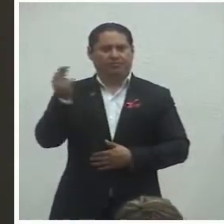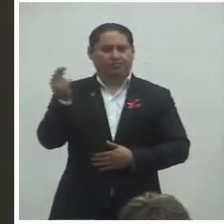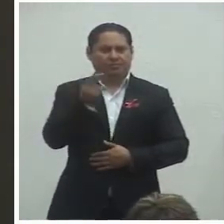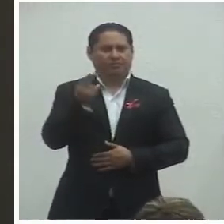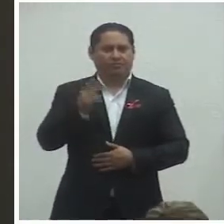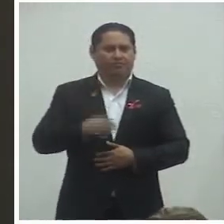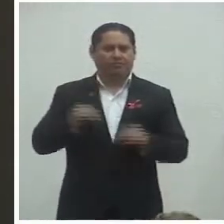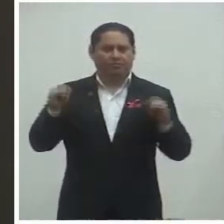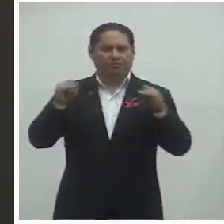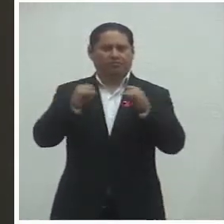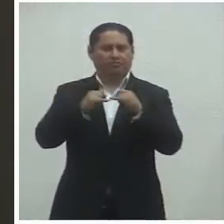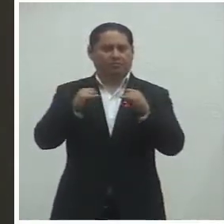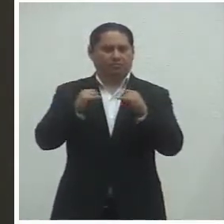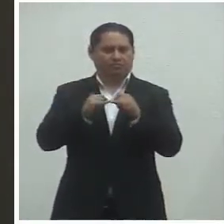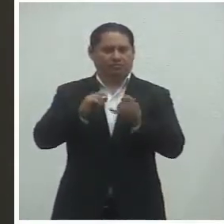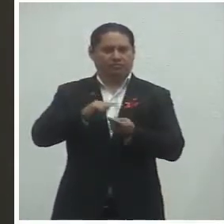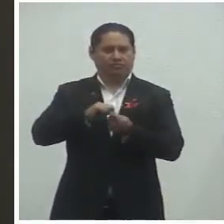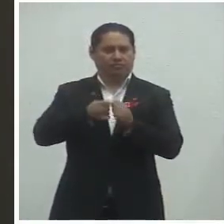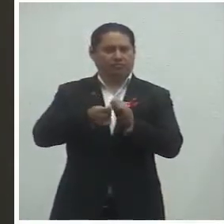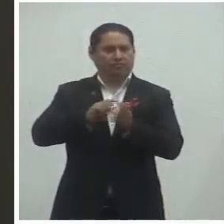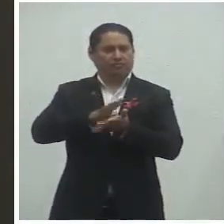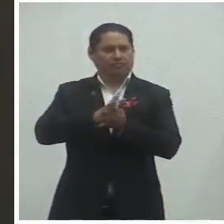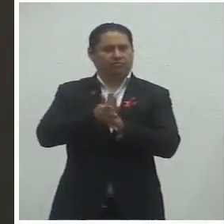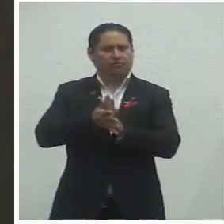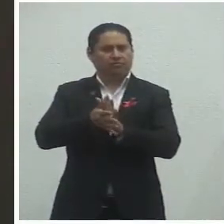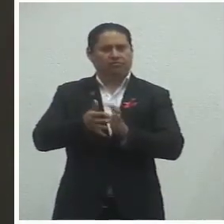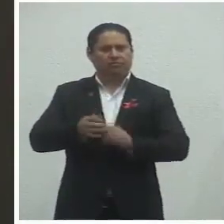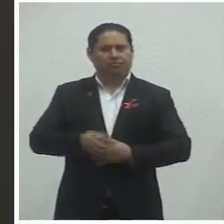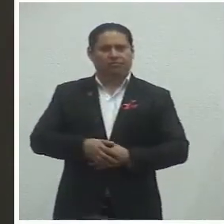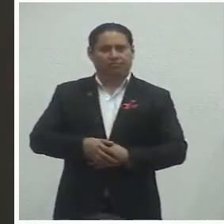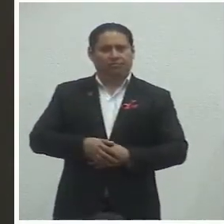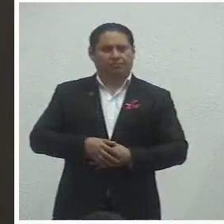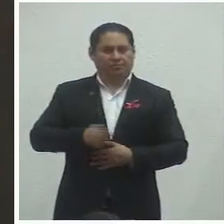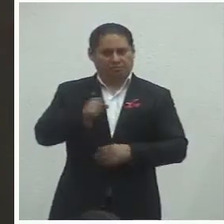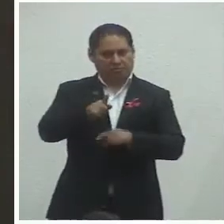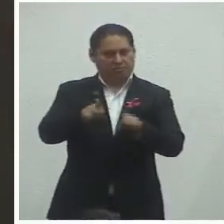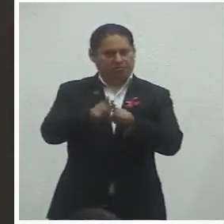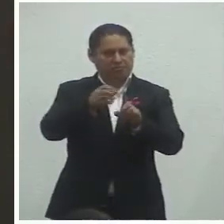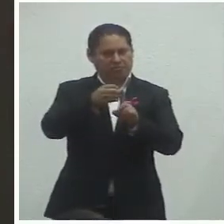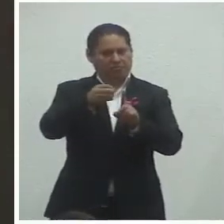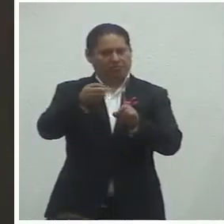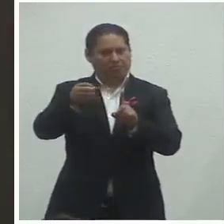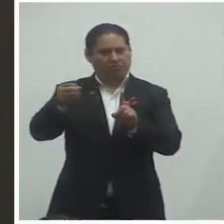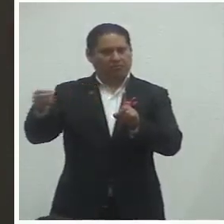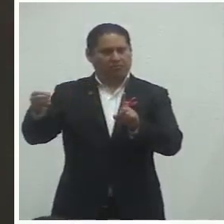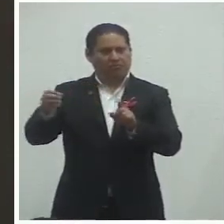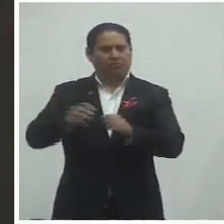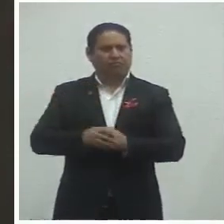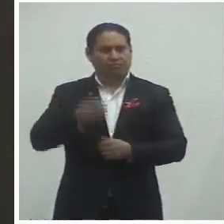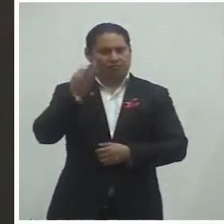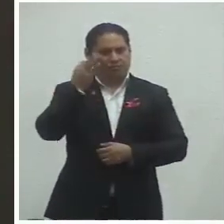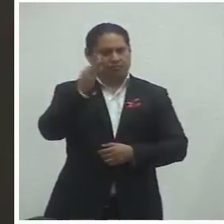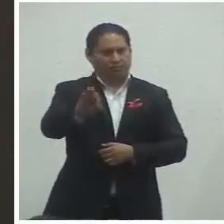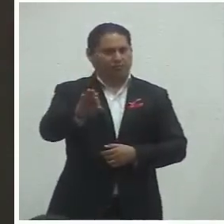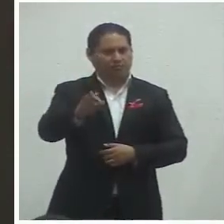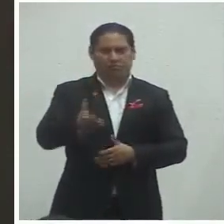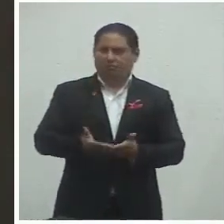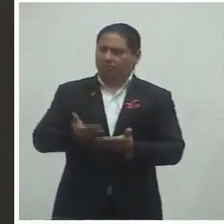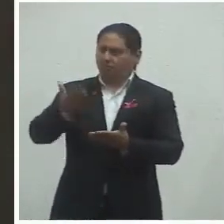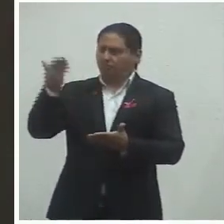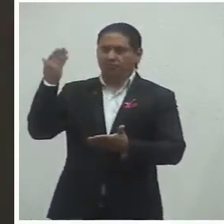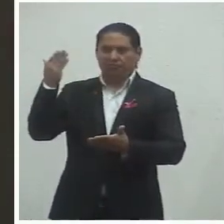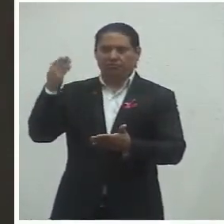que las instituciones se transformen. En ese orden, la impunidad con que se gobernó al